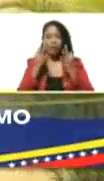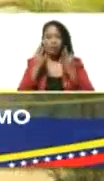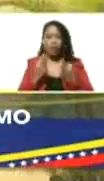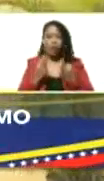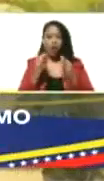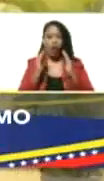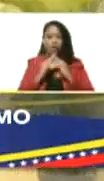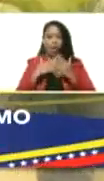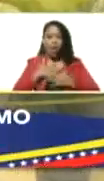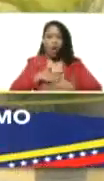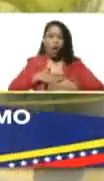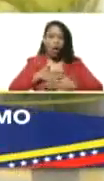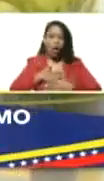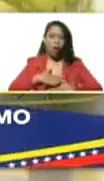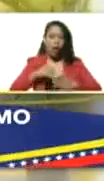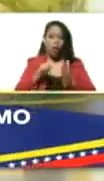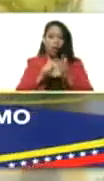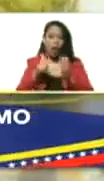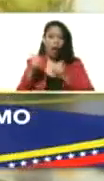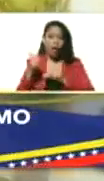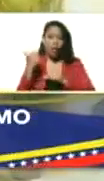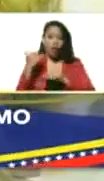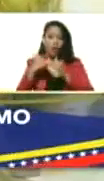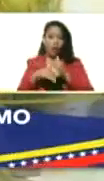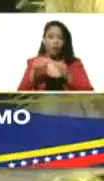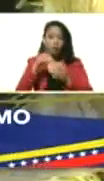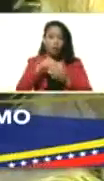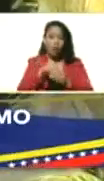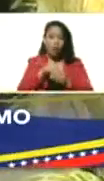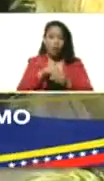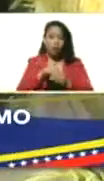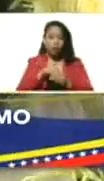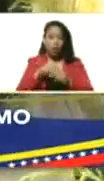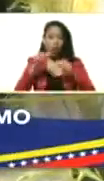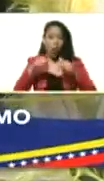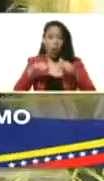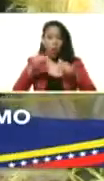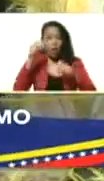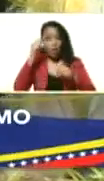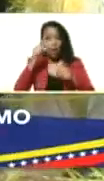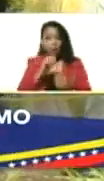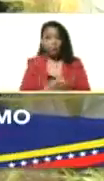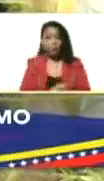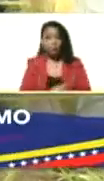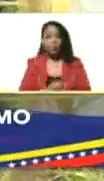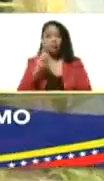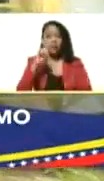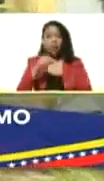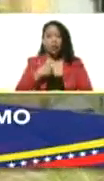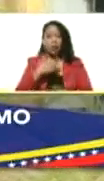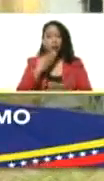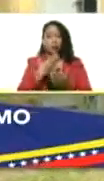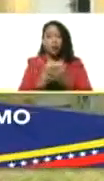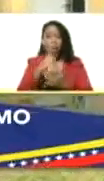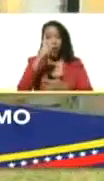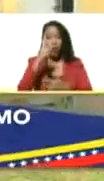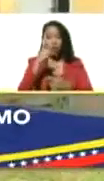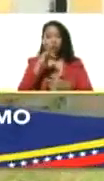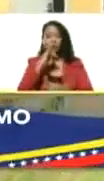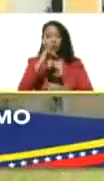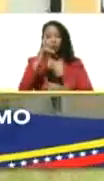casa cómoda, donde ellos se van a guarecer, señor presidente, a partir de hoy. Y también me voy a permitir darle un